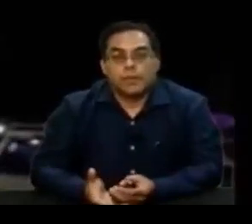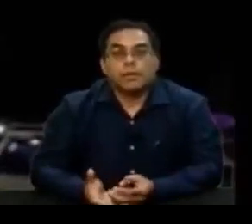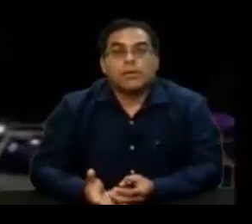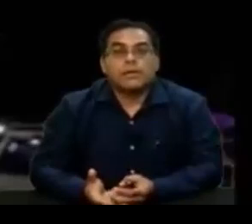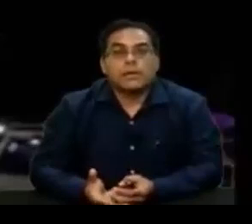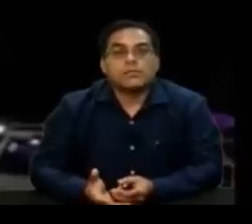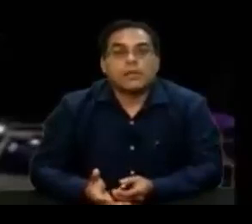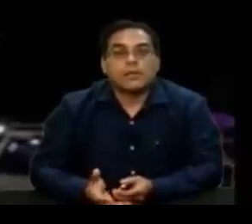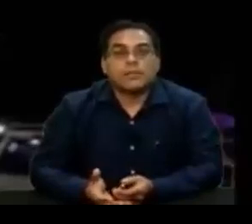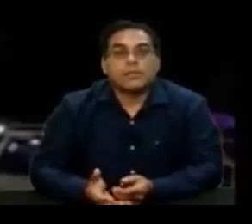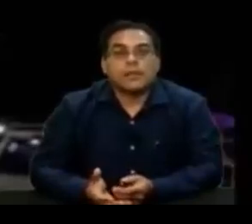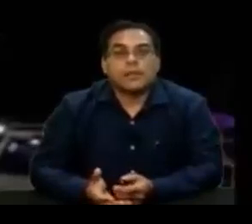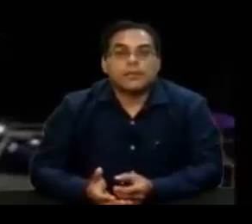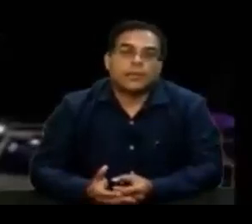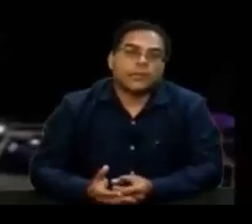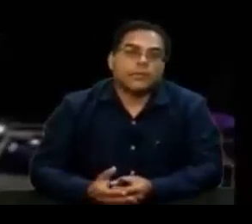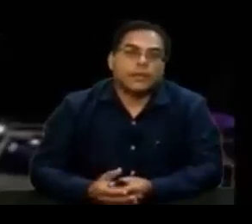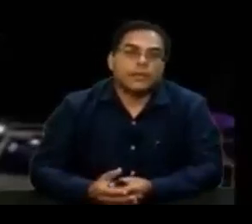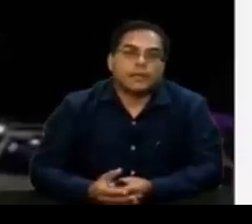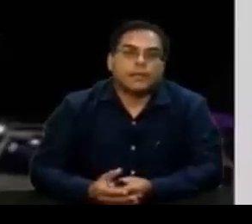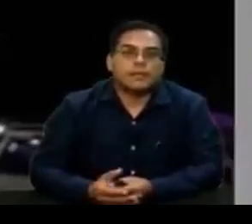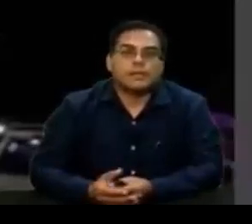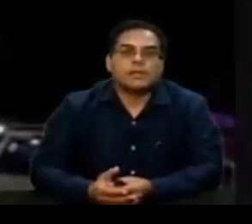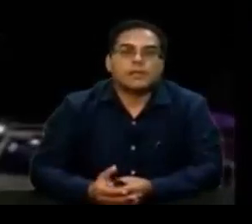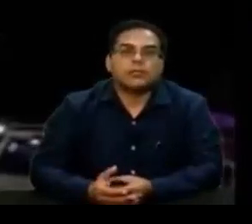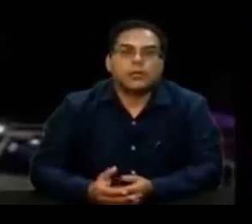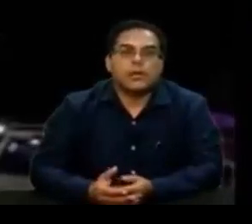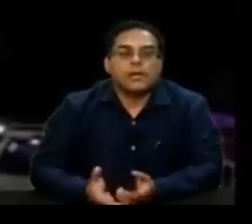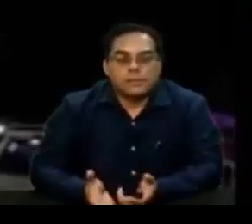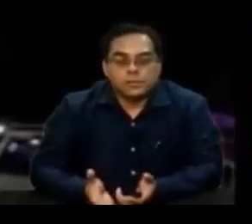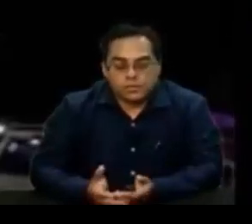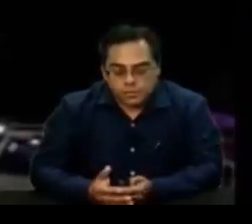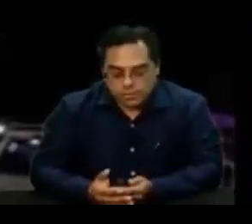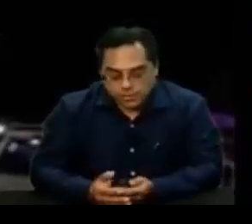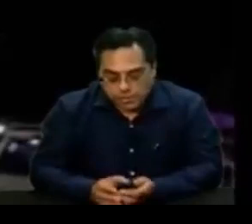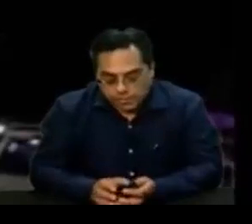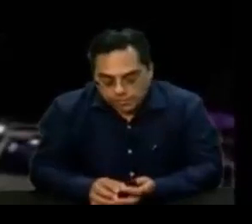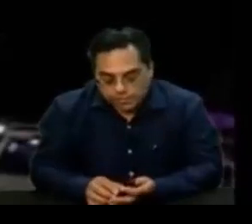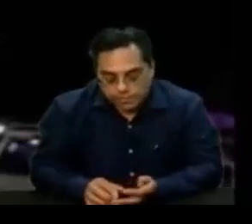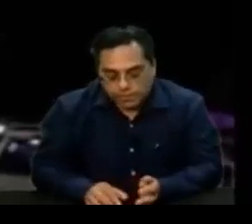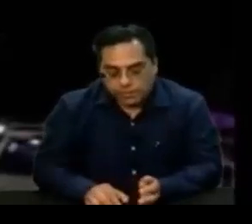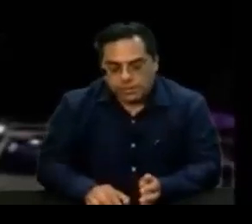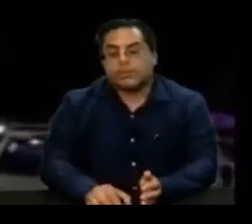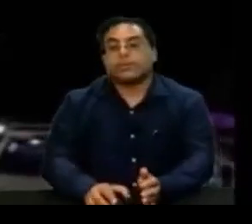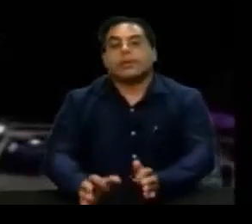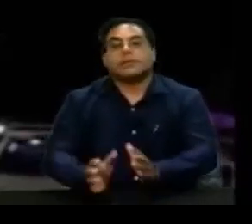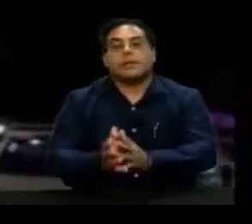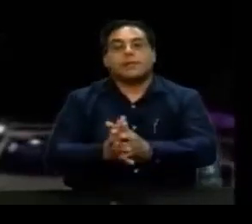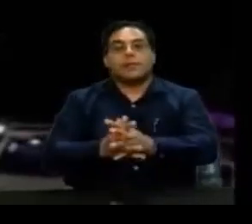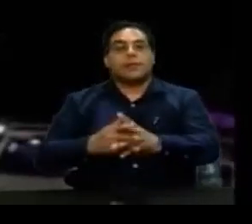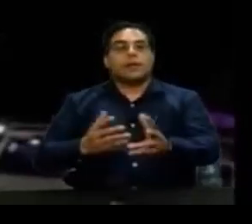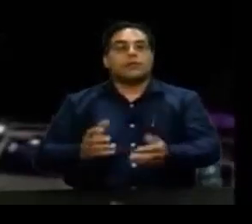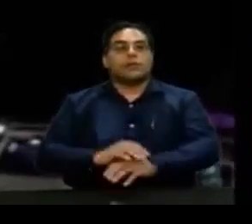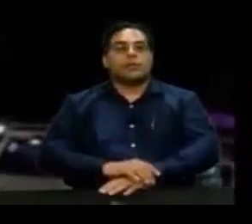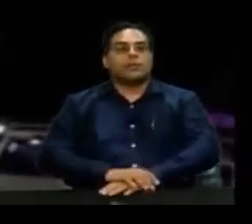Bueno, ¿qué sucede? Bueno, obviamente hay que darles control. Esto se los mencionaba también, la importancia por